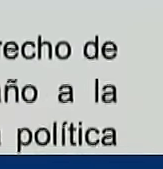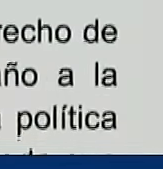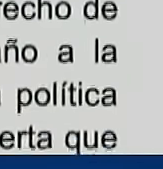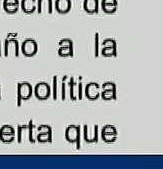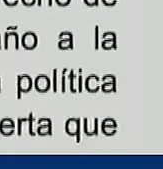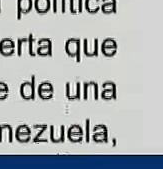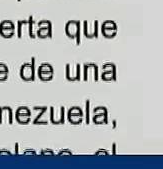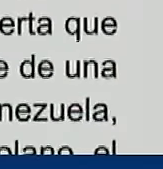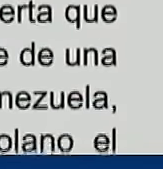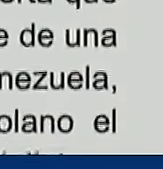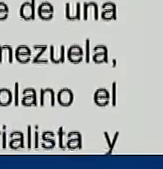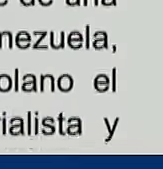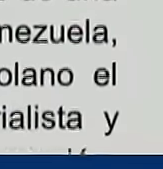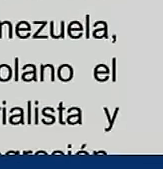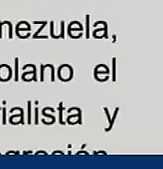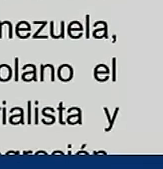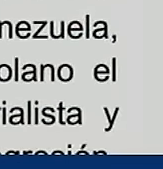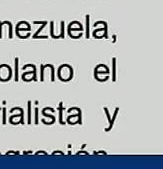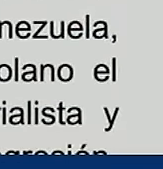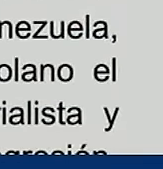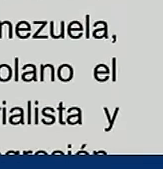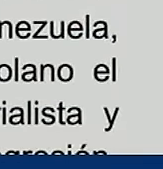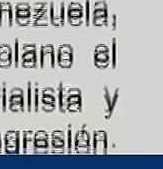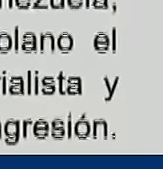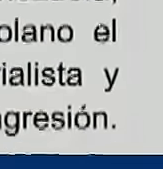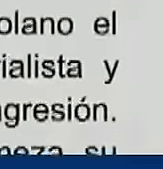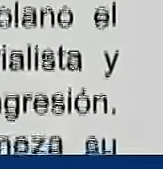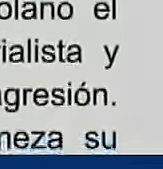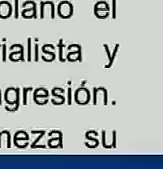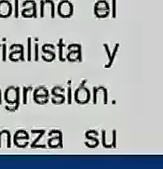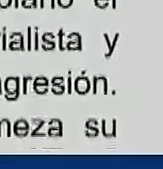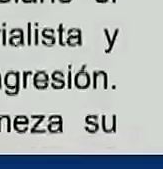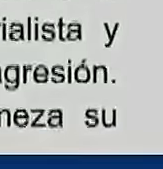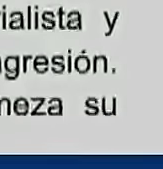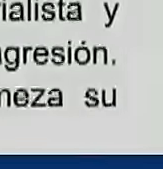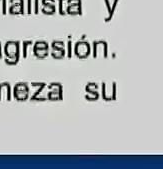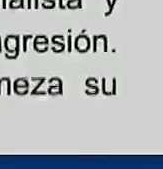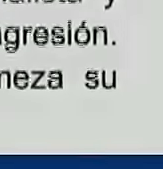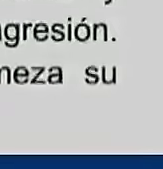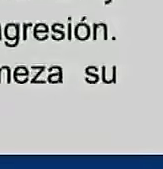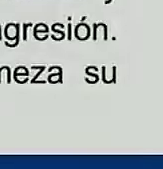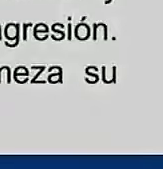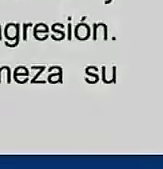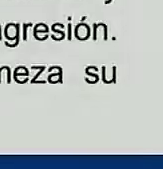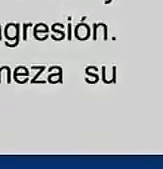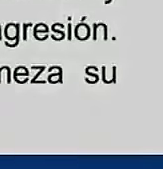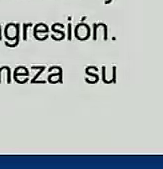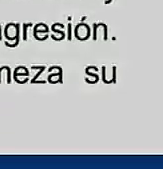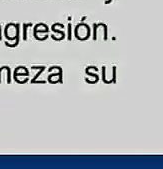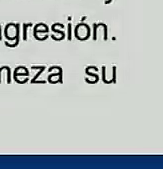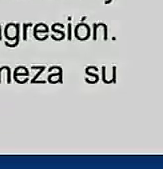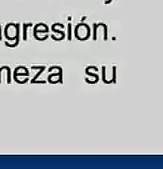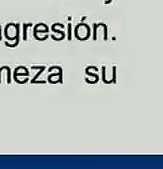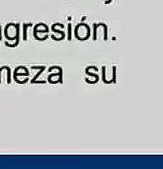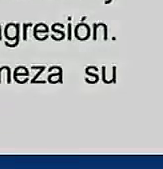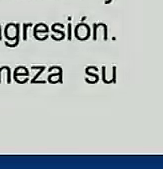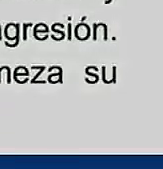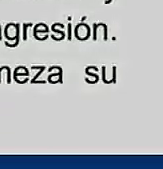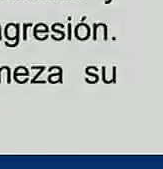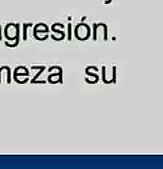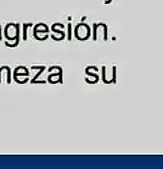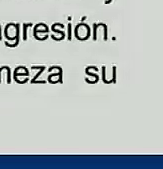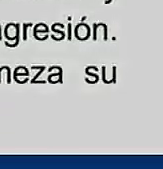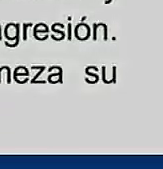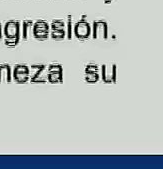reserva del derecho de emprender cualquier acción legal que para reparar este daño a la nación así como todos los daños causados por la política criminal de